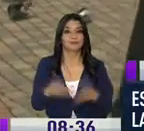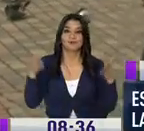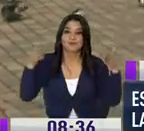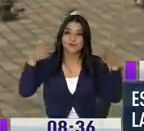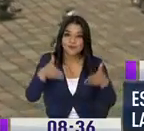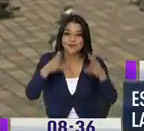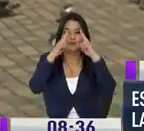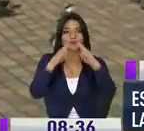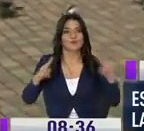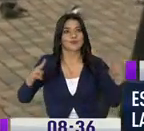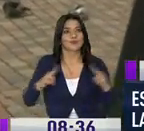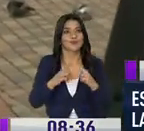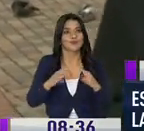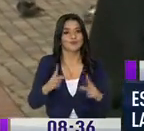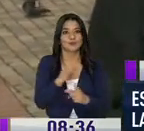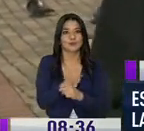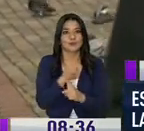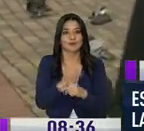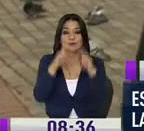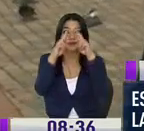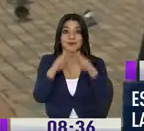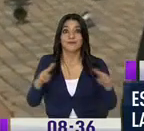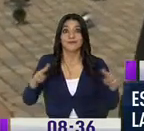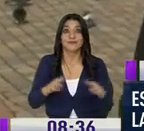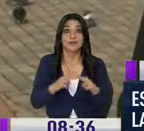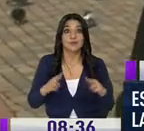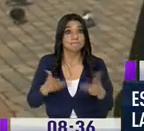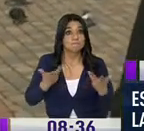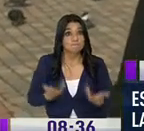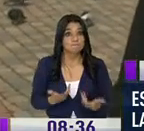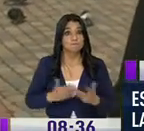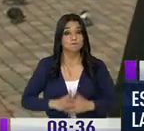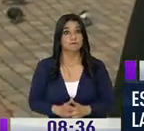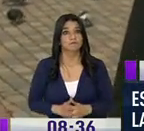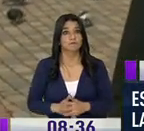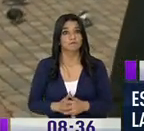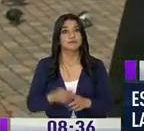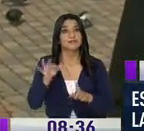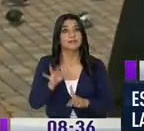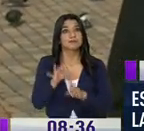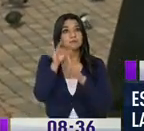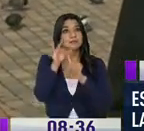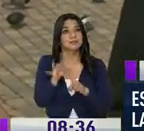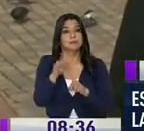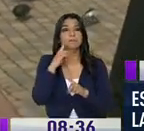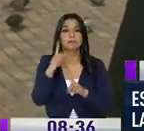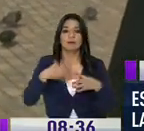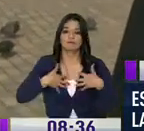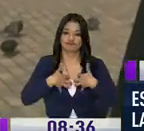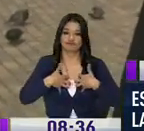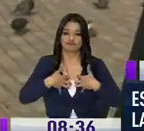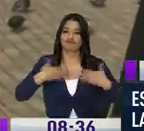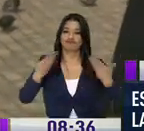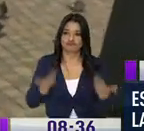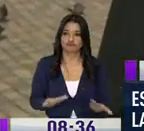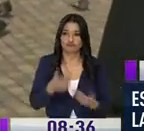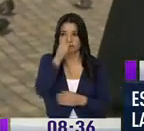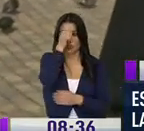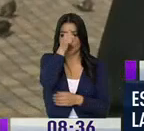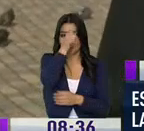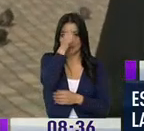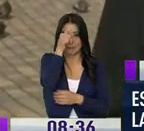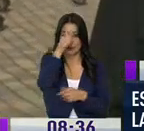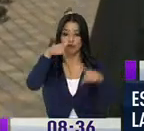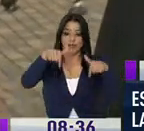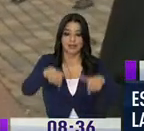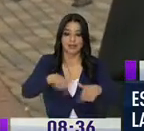Navidad, decíamos, y precisamente la Navidad Perruna, una Navidad muy especial para estos animalitos que se va a desarrollar este domingo